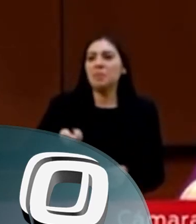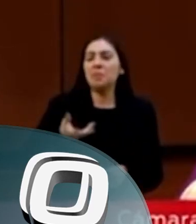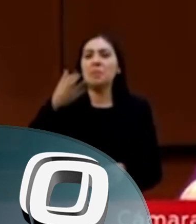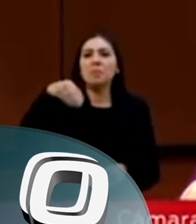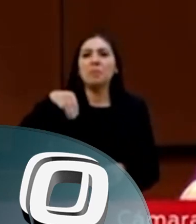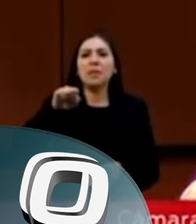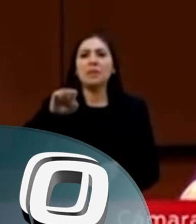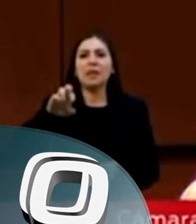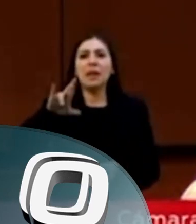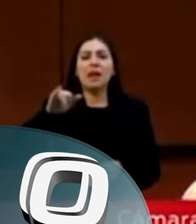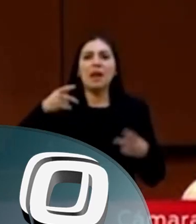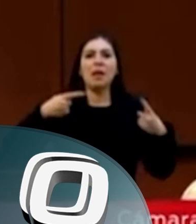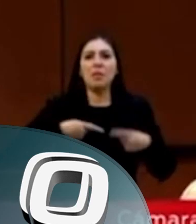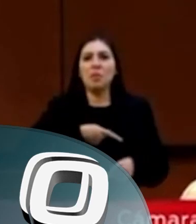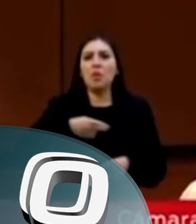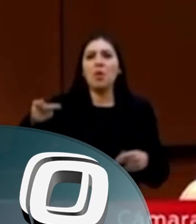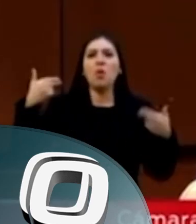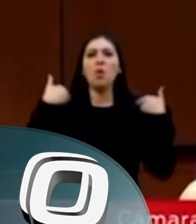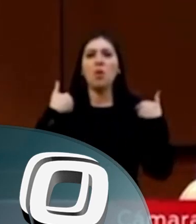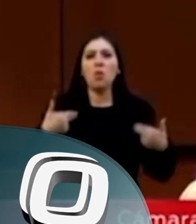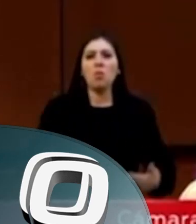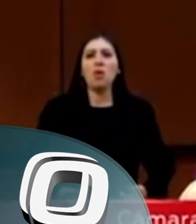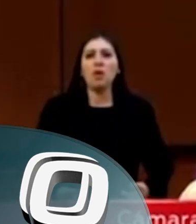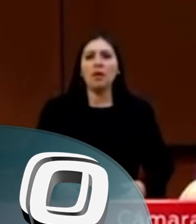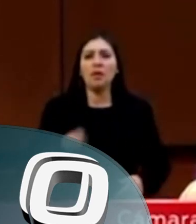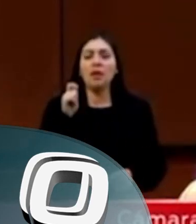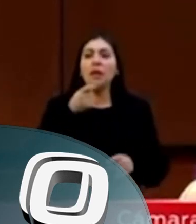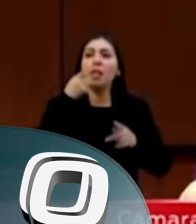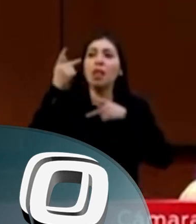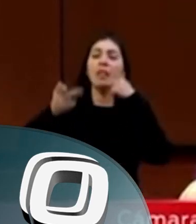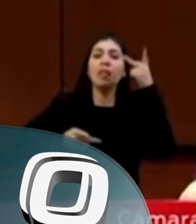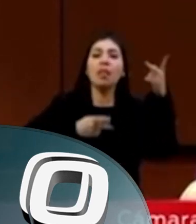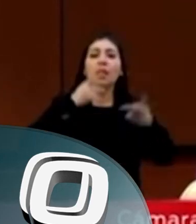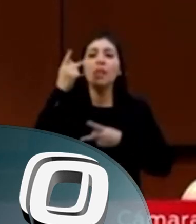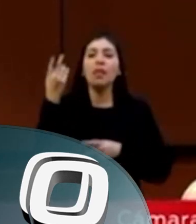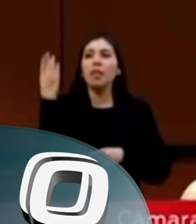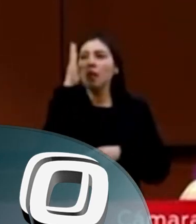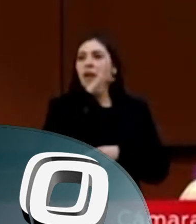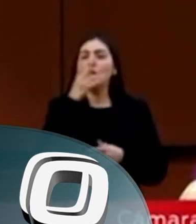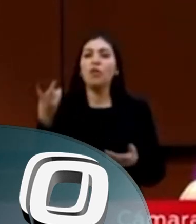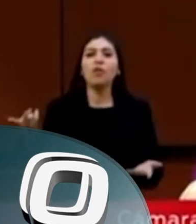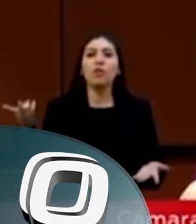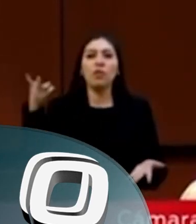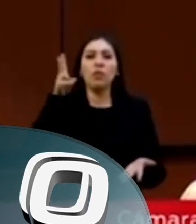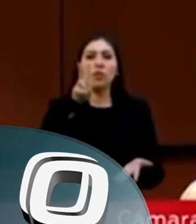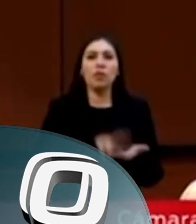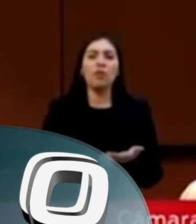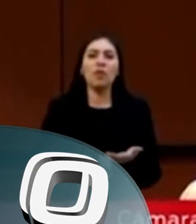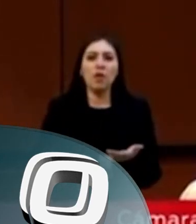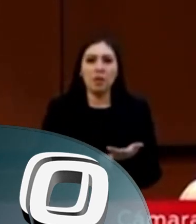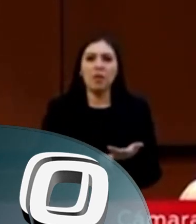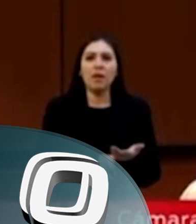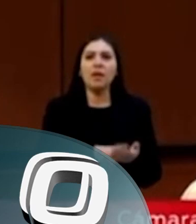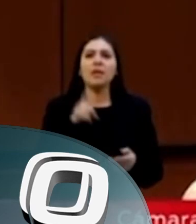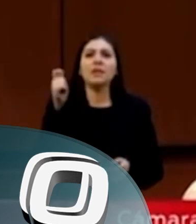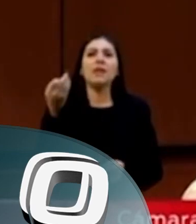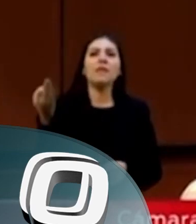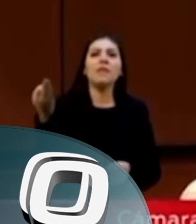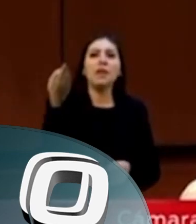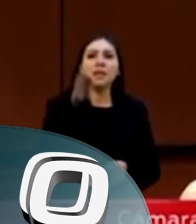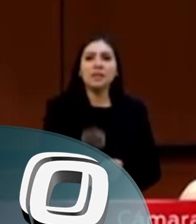de la miseria humana, del doble discurso, de la falsedad, de